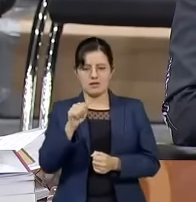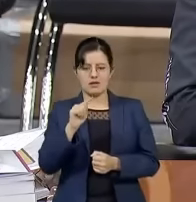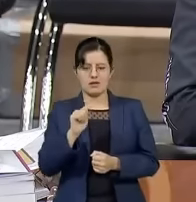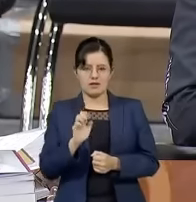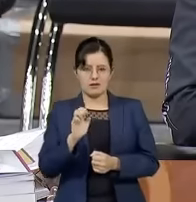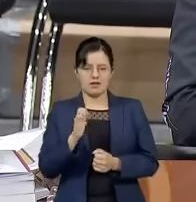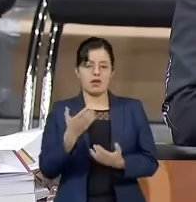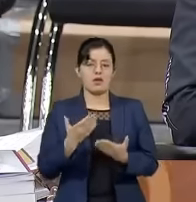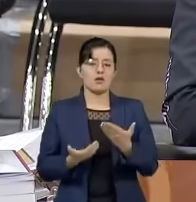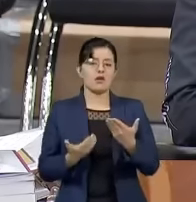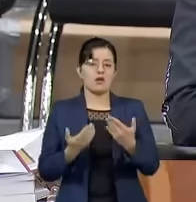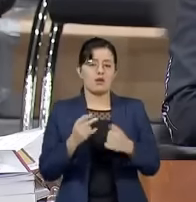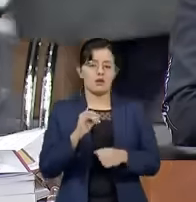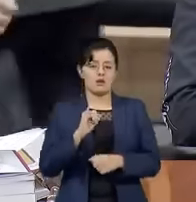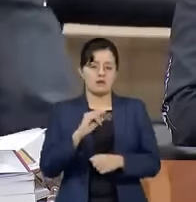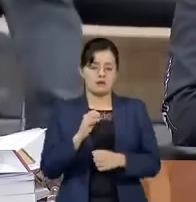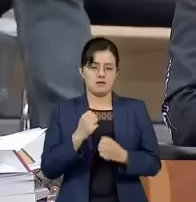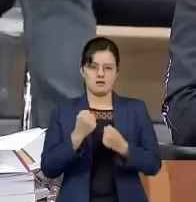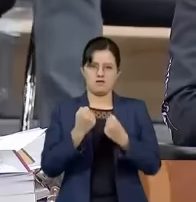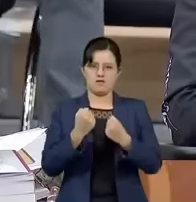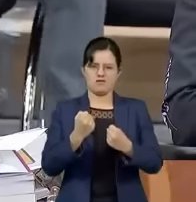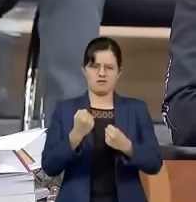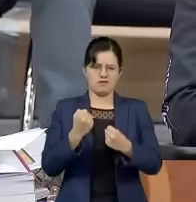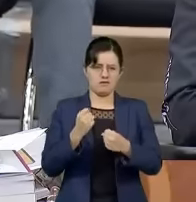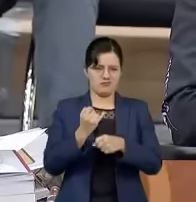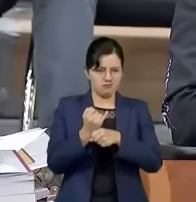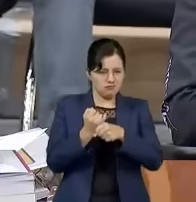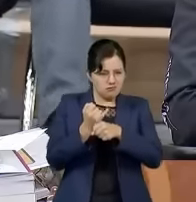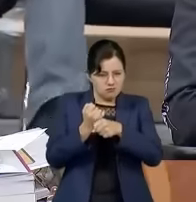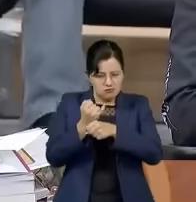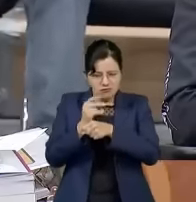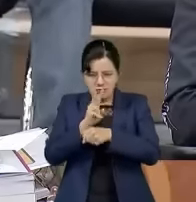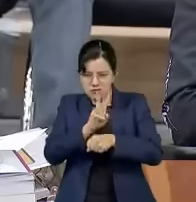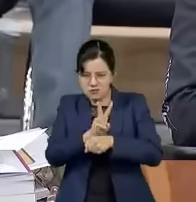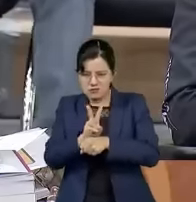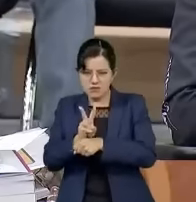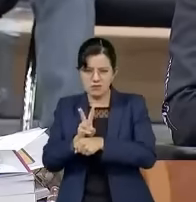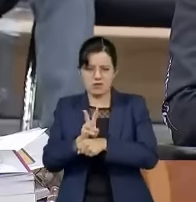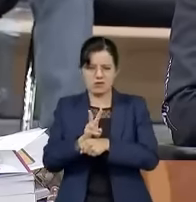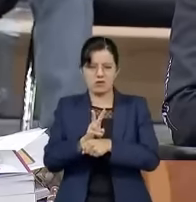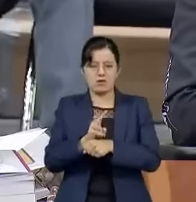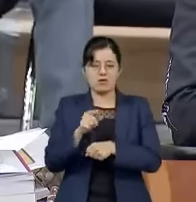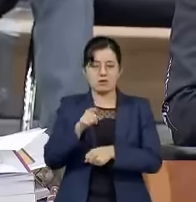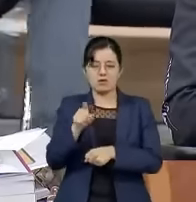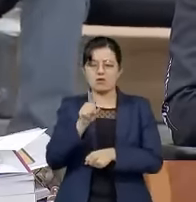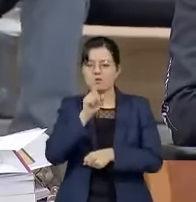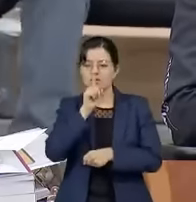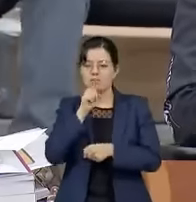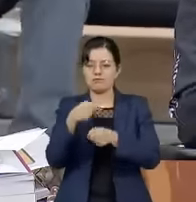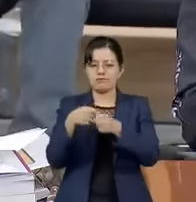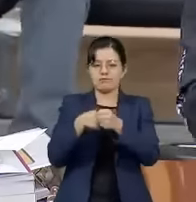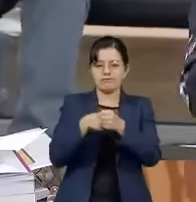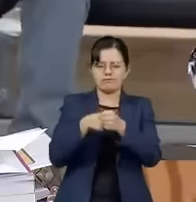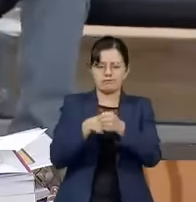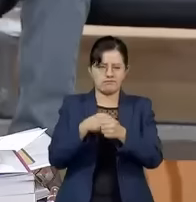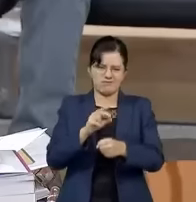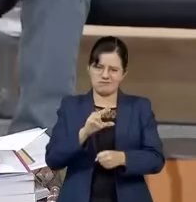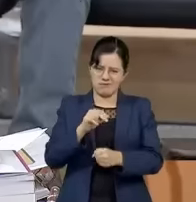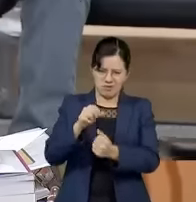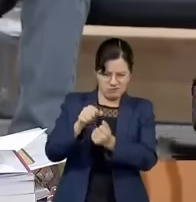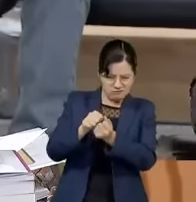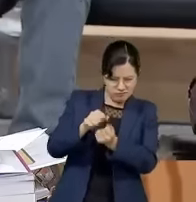INE en materia de fiscalización ha aumentado mucho la desaparición de los secretos de todos los secretos que